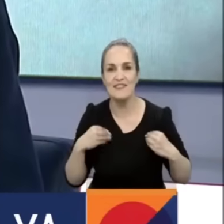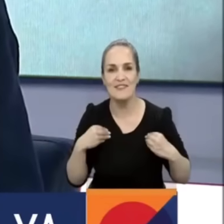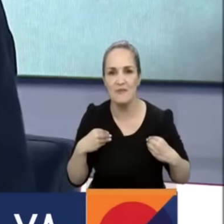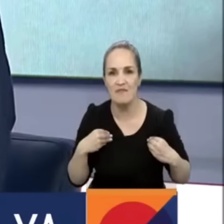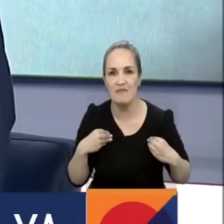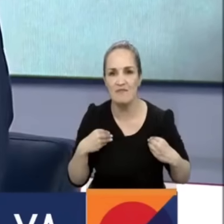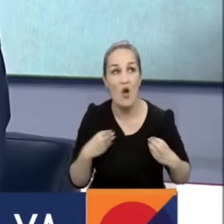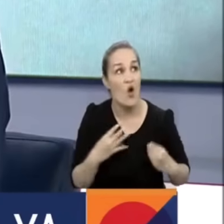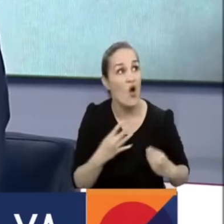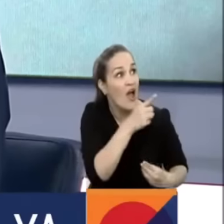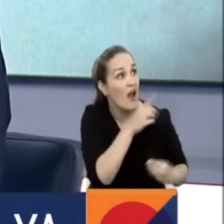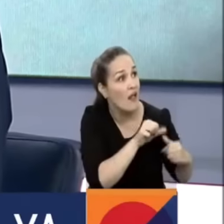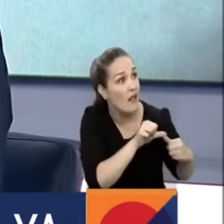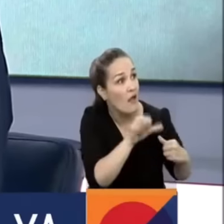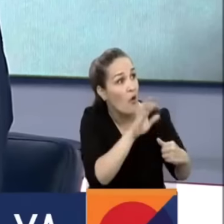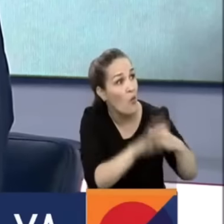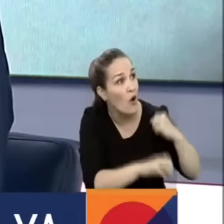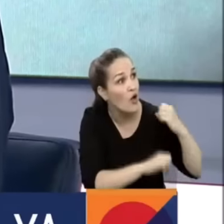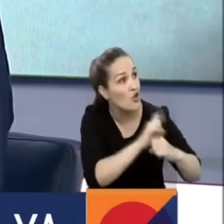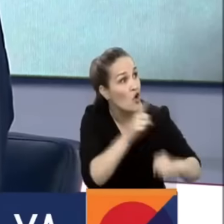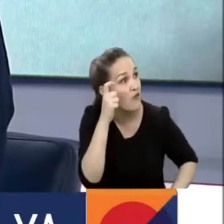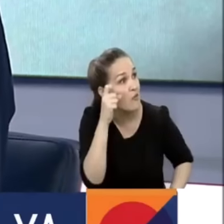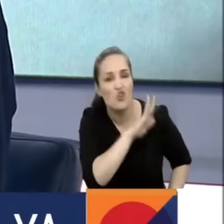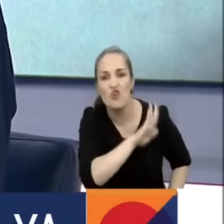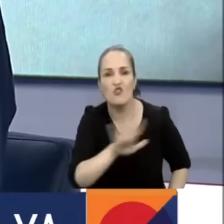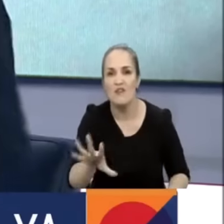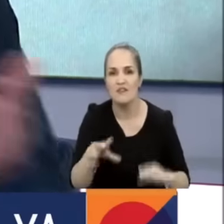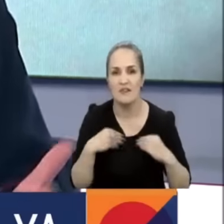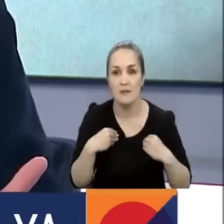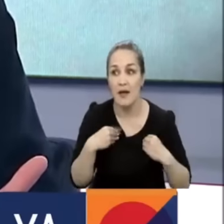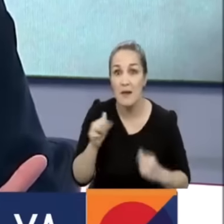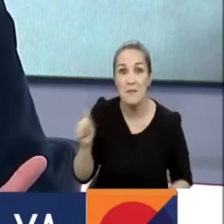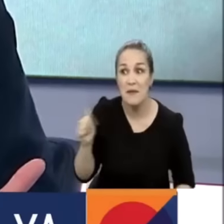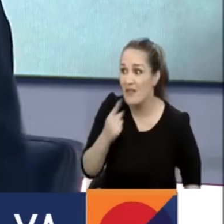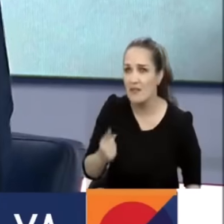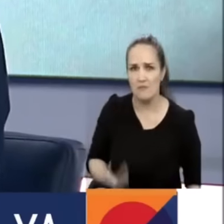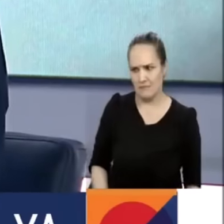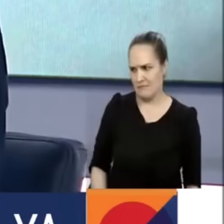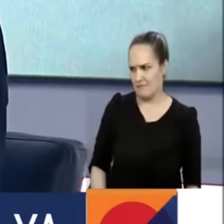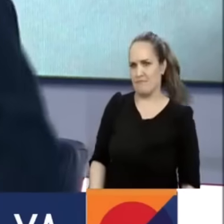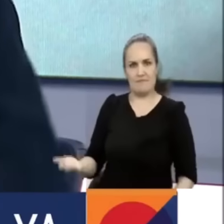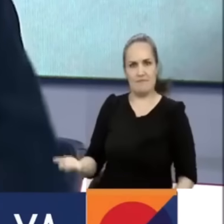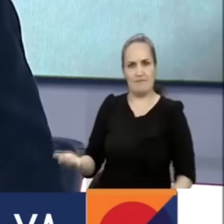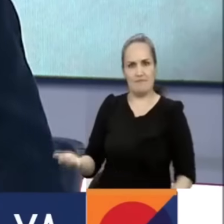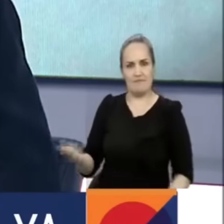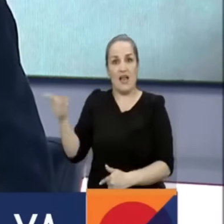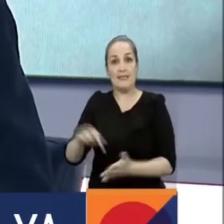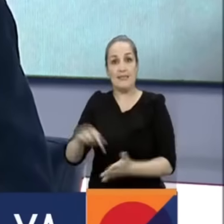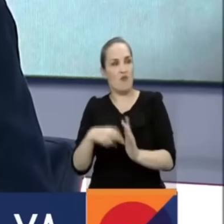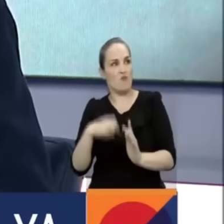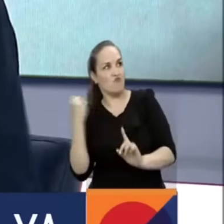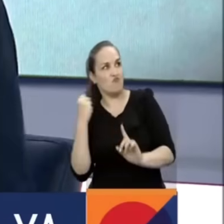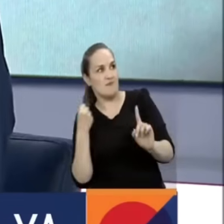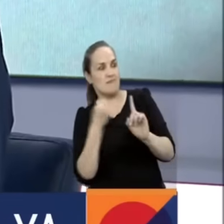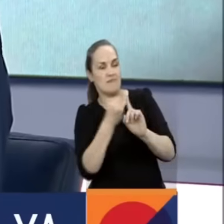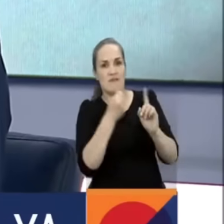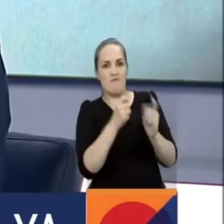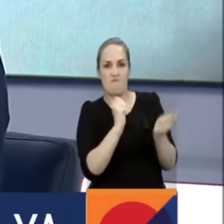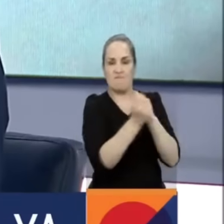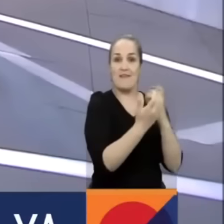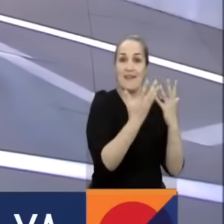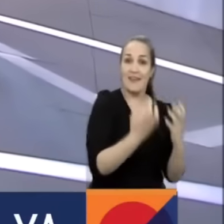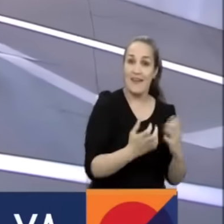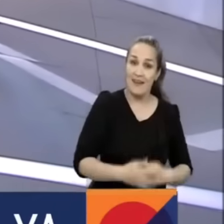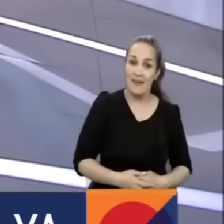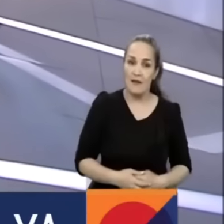los 4 años del gobierno del presidente Petro. Más elementos de juicio para concluir que hay un golpe de Estado en curso. Hay